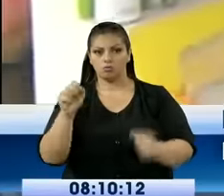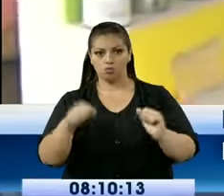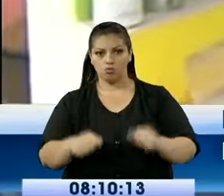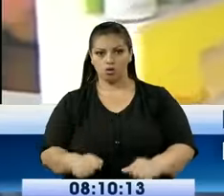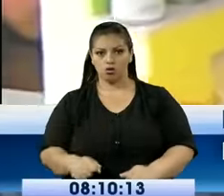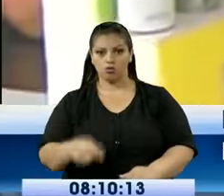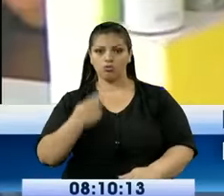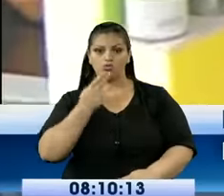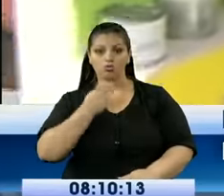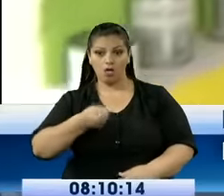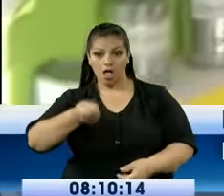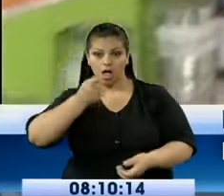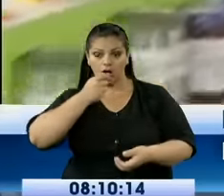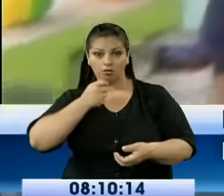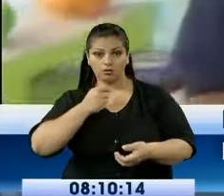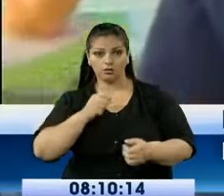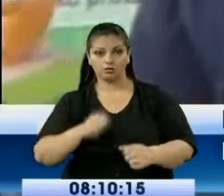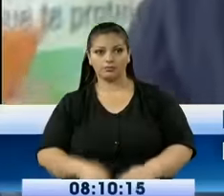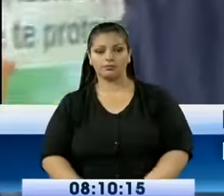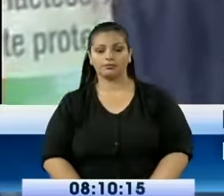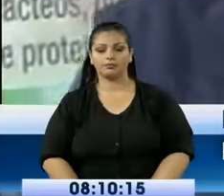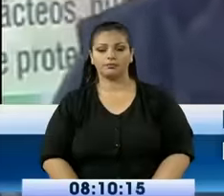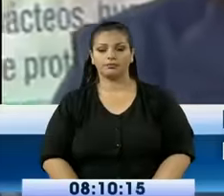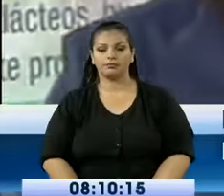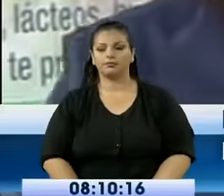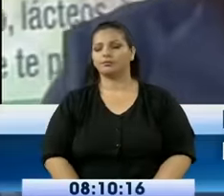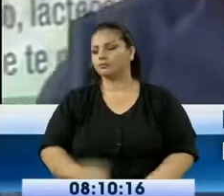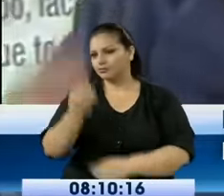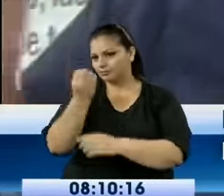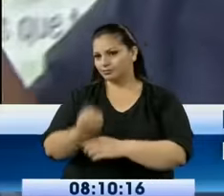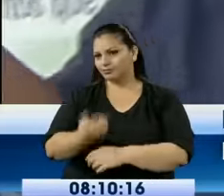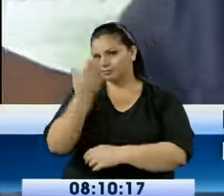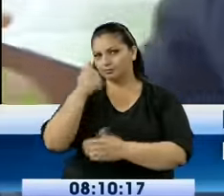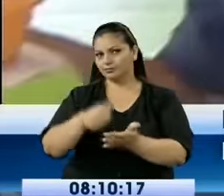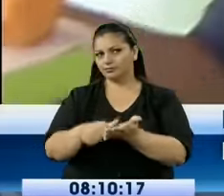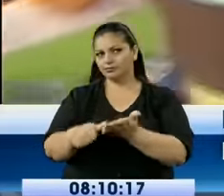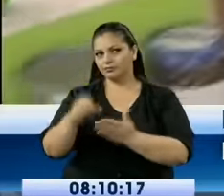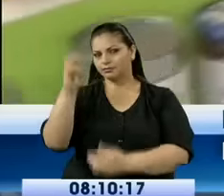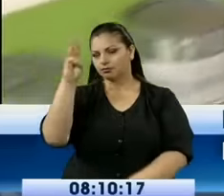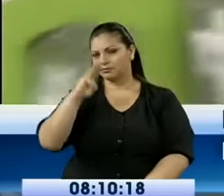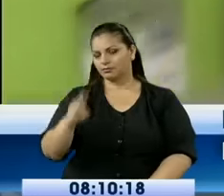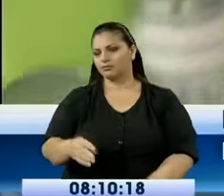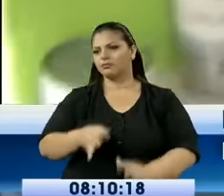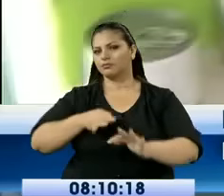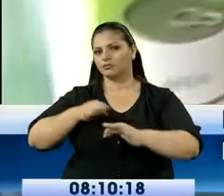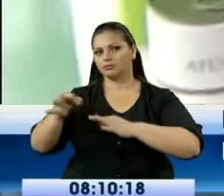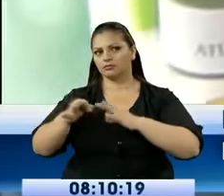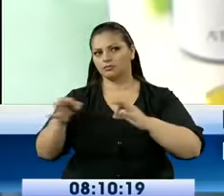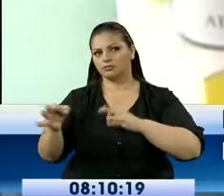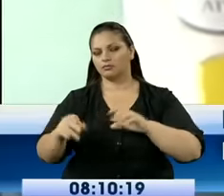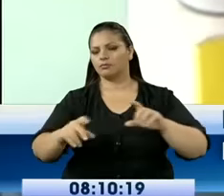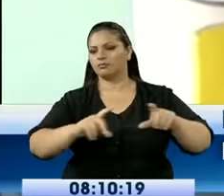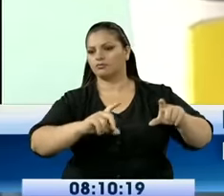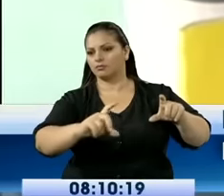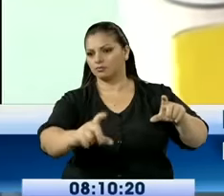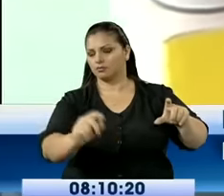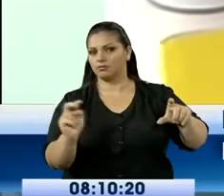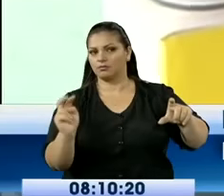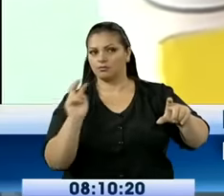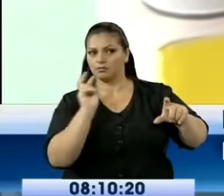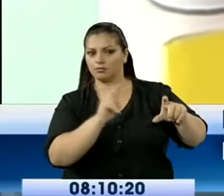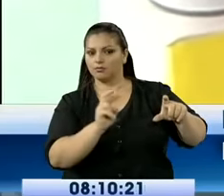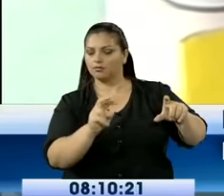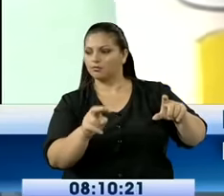Pública, estamos dando pues una información acerca de lo que se trata la diabetes. Esto es un podium que sirve como ejemplo para